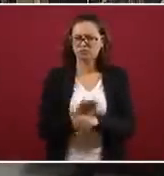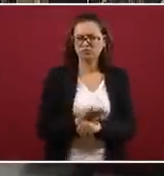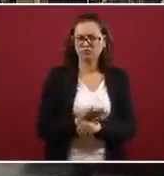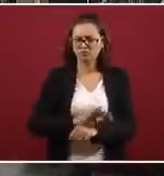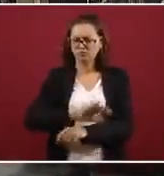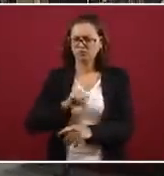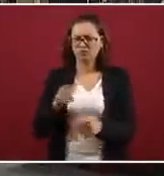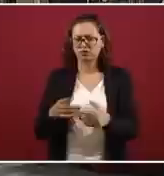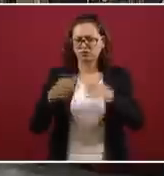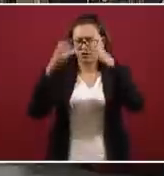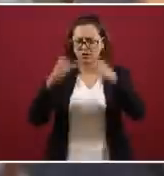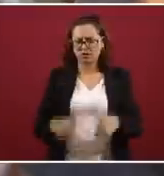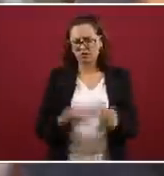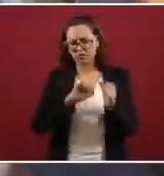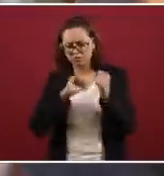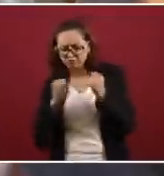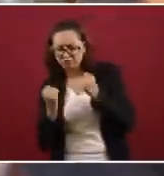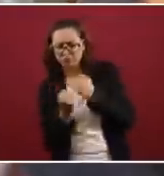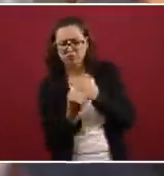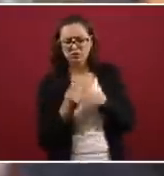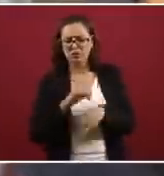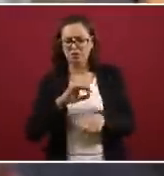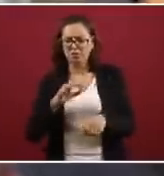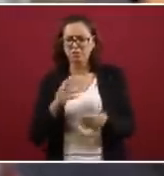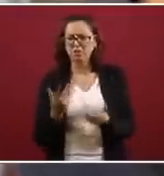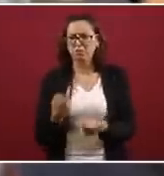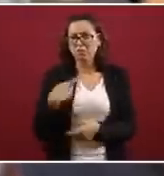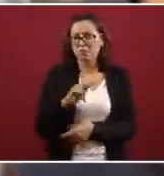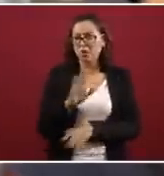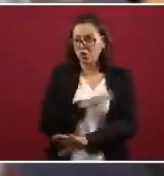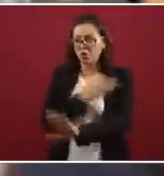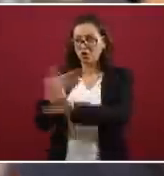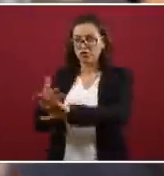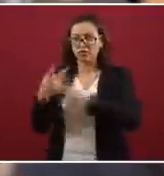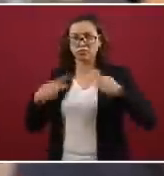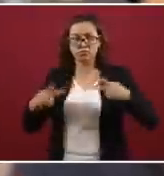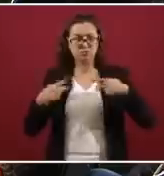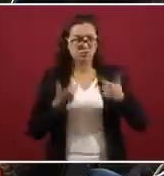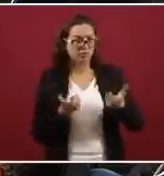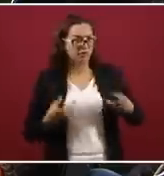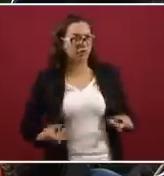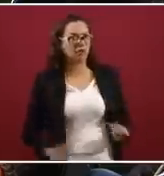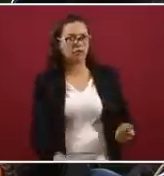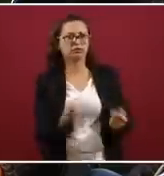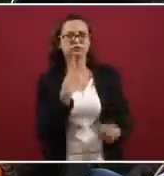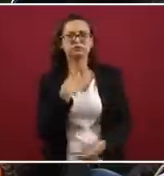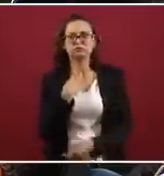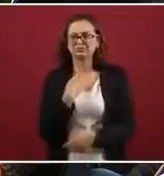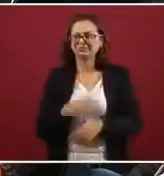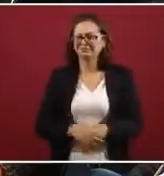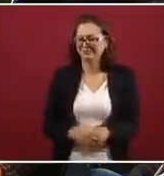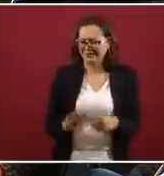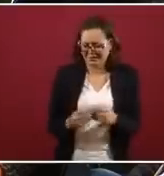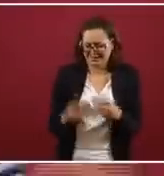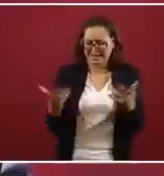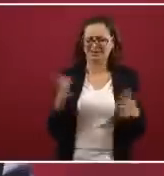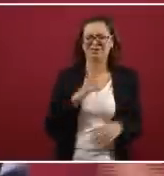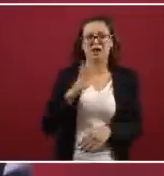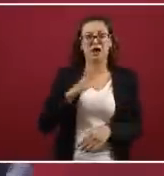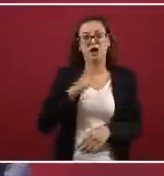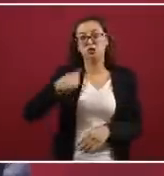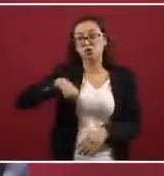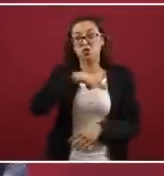marcado de los cilindros, pero que no afecte el bolsillo de la ciudadanía? Claro que lo hay, no vamos a inventar el hilo negro. Hay